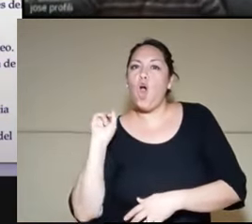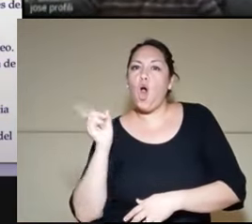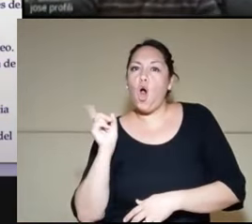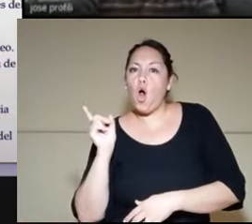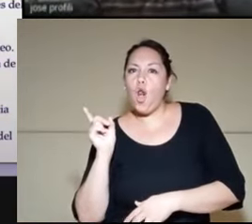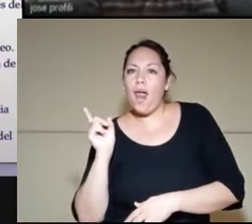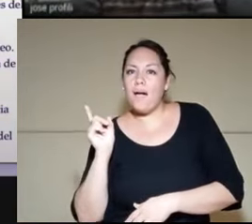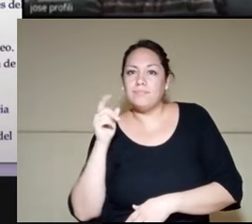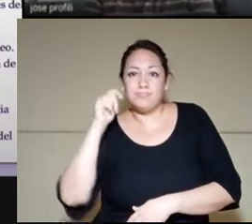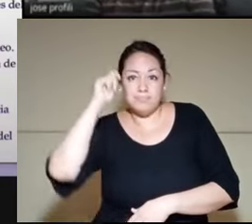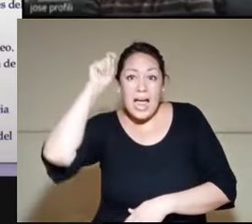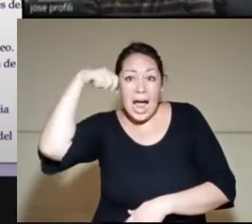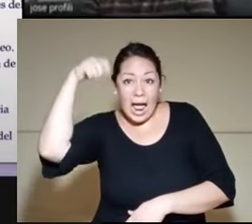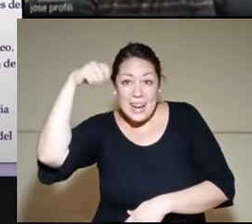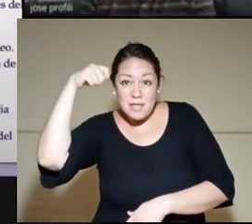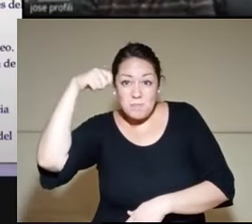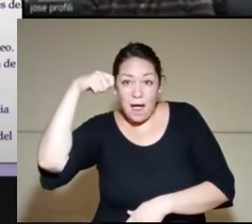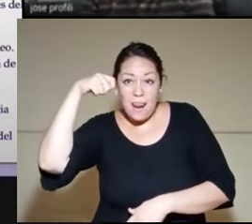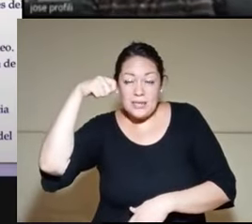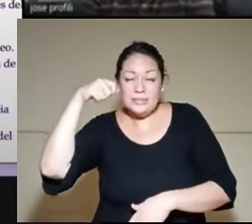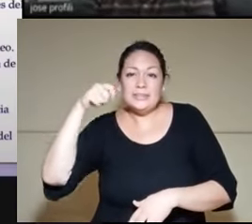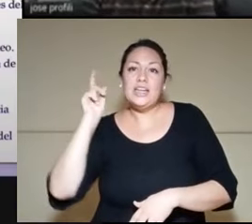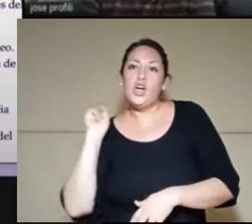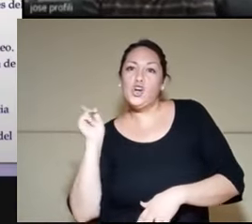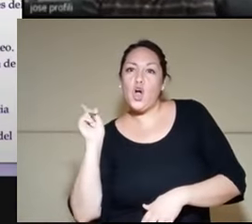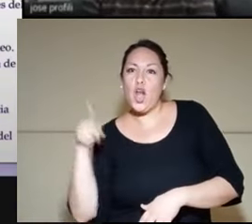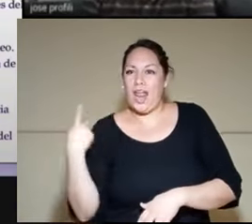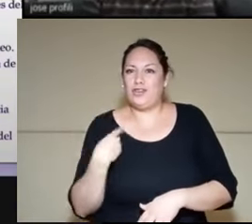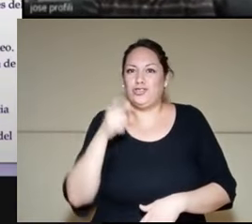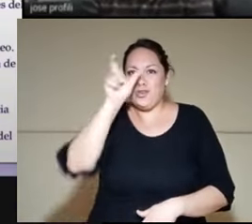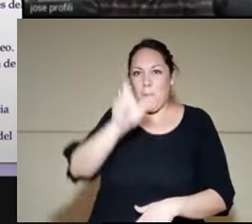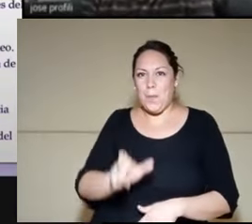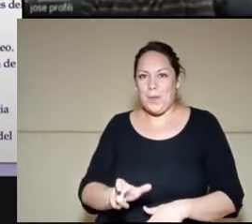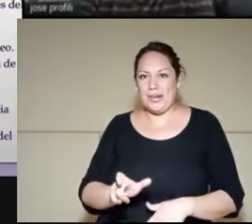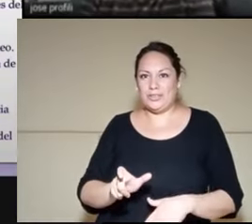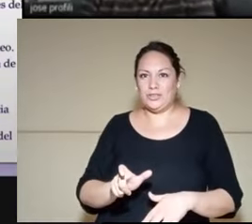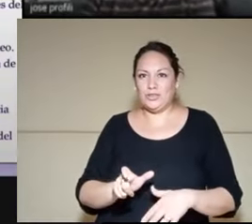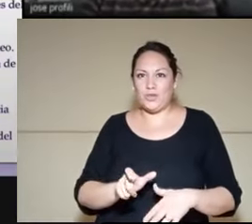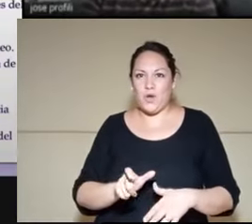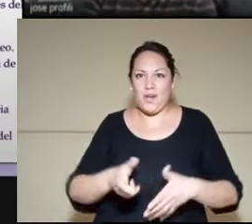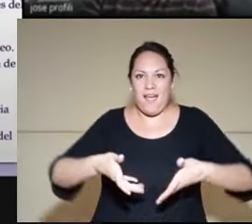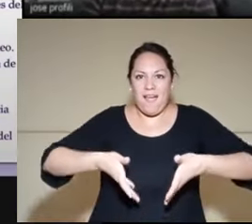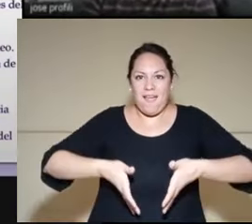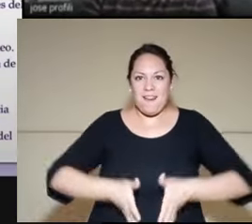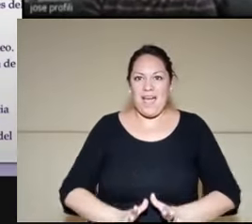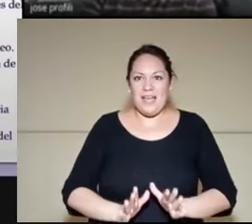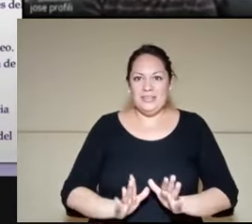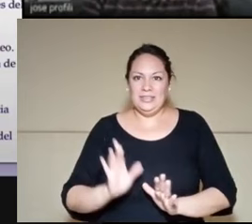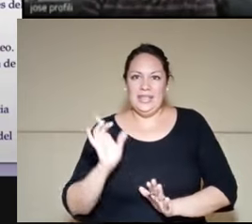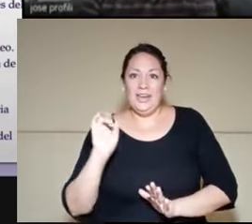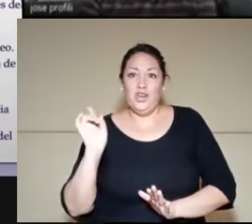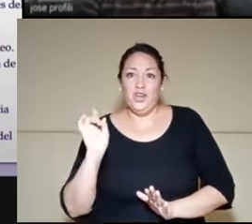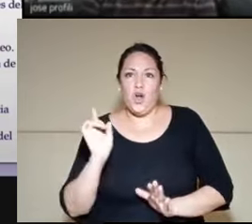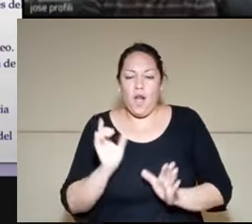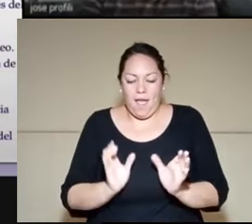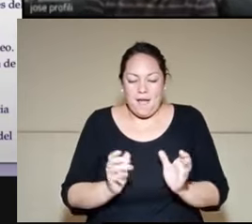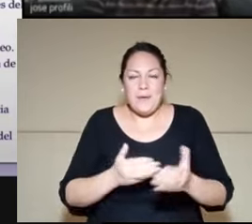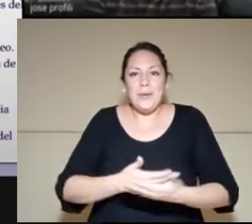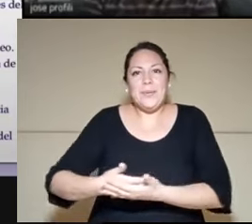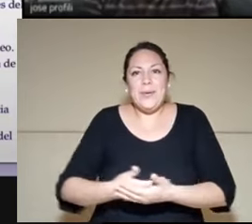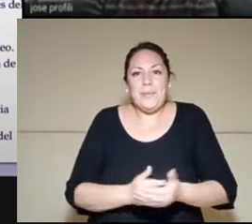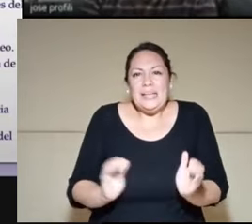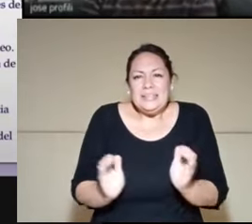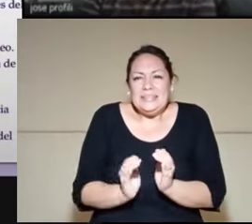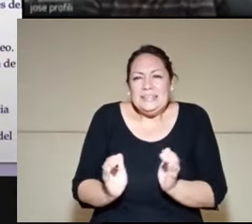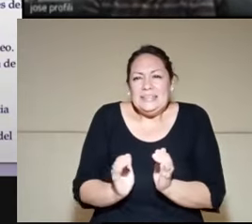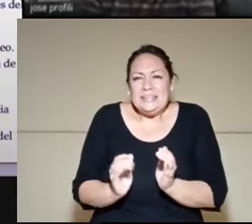palabra cola de los animales, porque los animales tienen cola, pero nosotros cuando nos vamos desarrollando embriológicamente, cuando somos